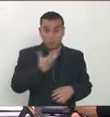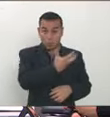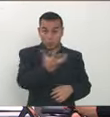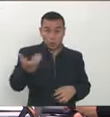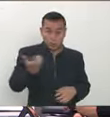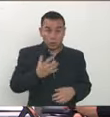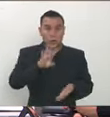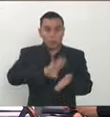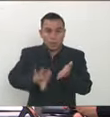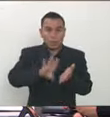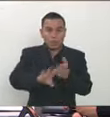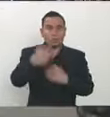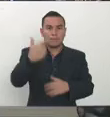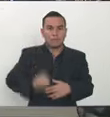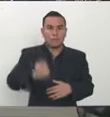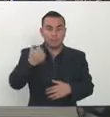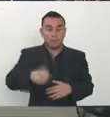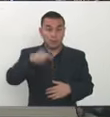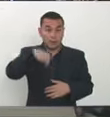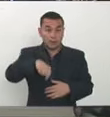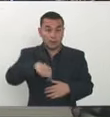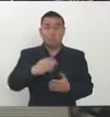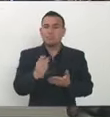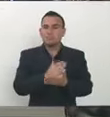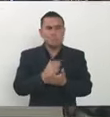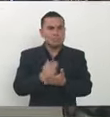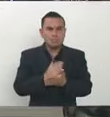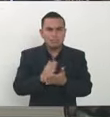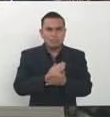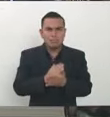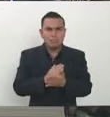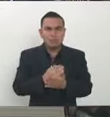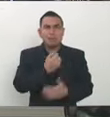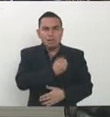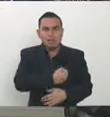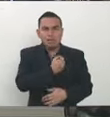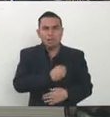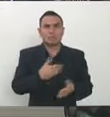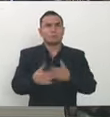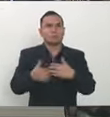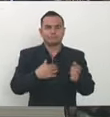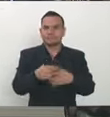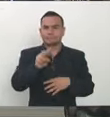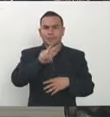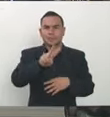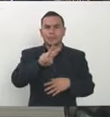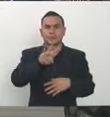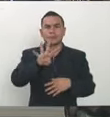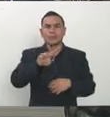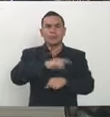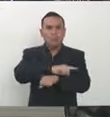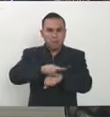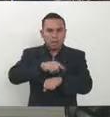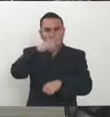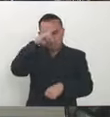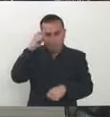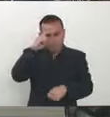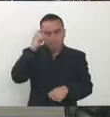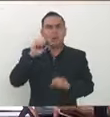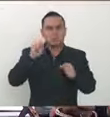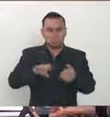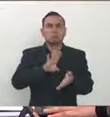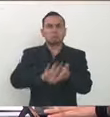salario, entonces ninguno de ustedes está afectado directamente, aunque están trabajando 24 horas por eso, pero financieramente pueden hacerle frente a sus